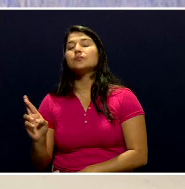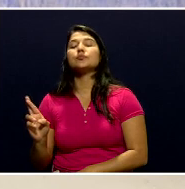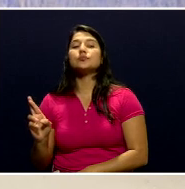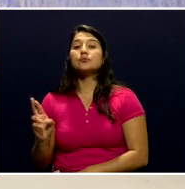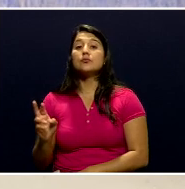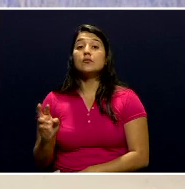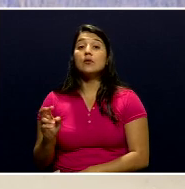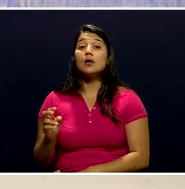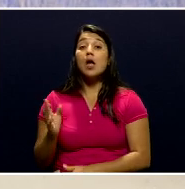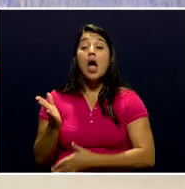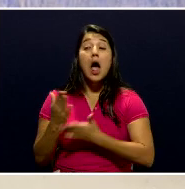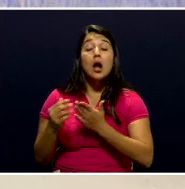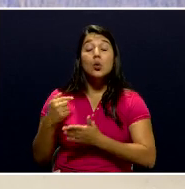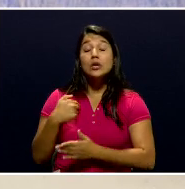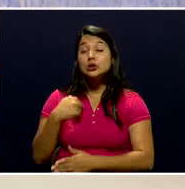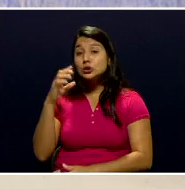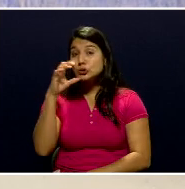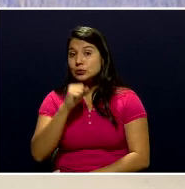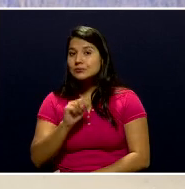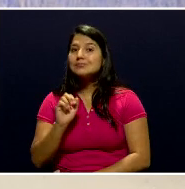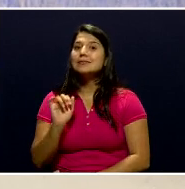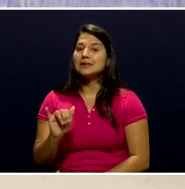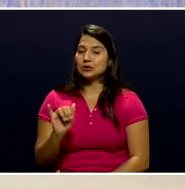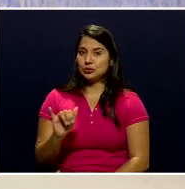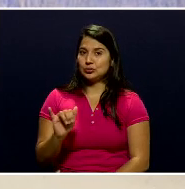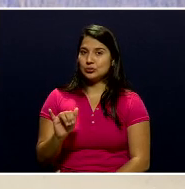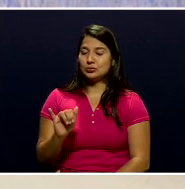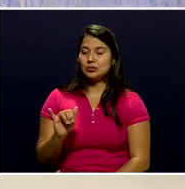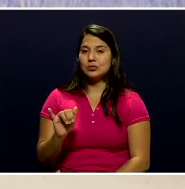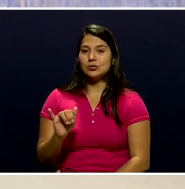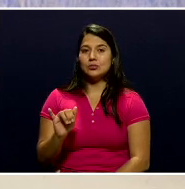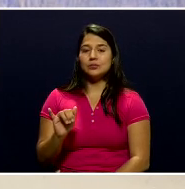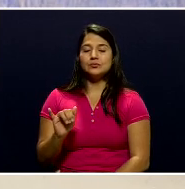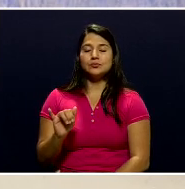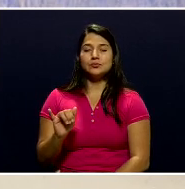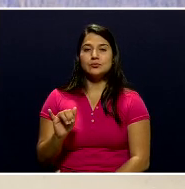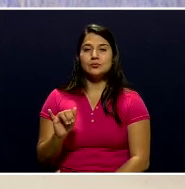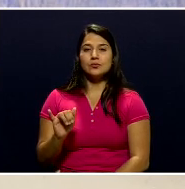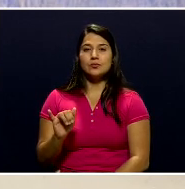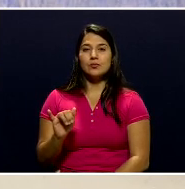los hallazgos principales es esa